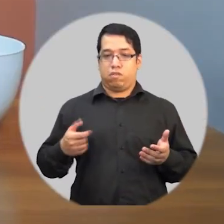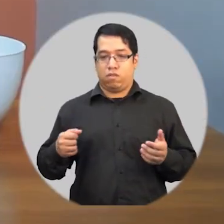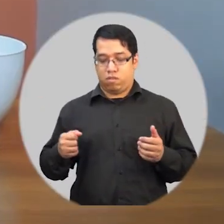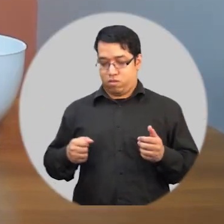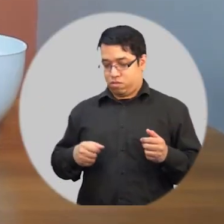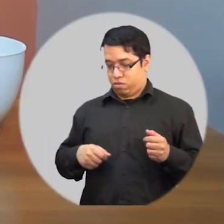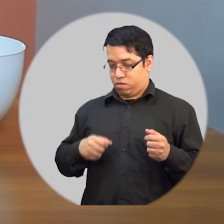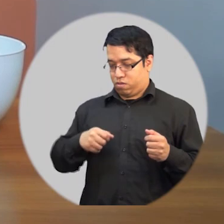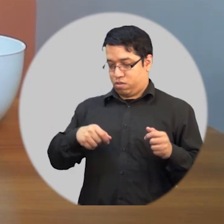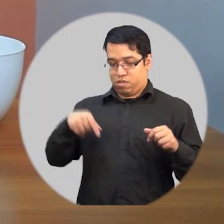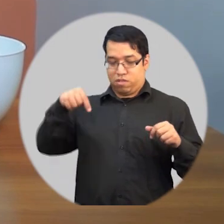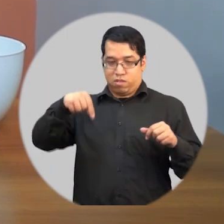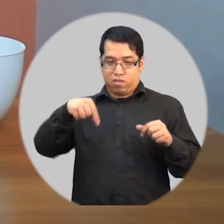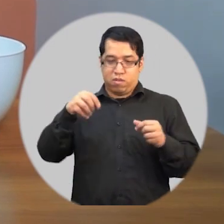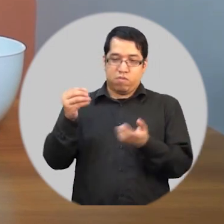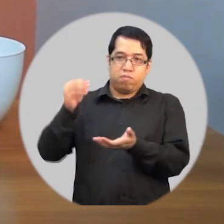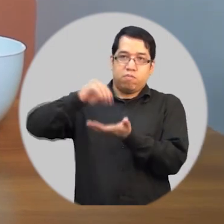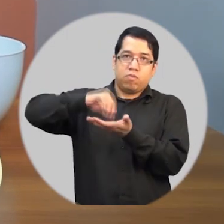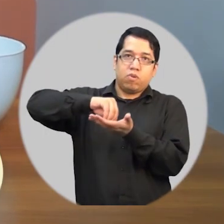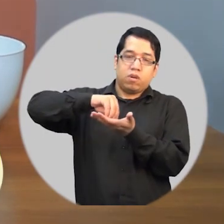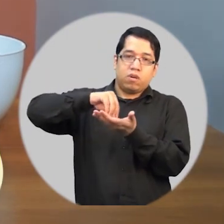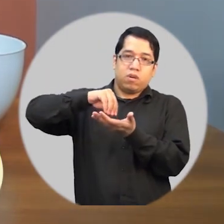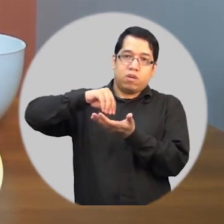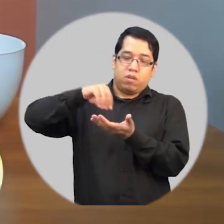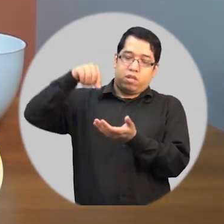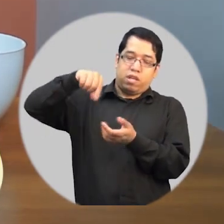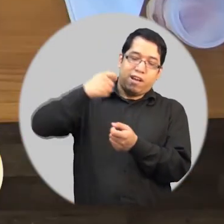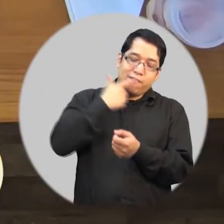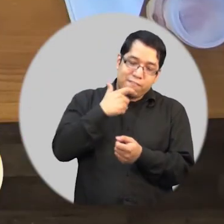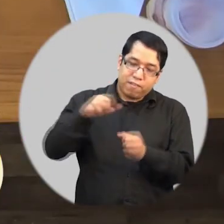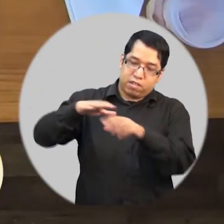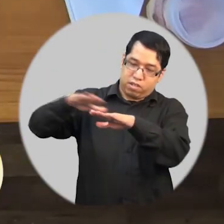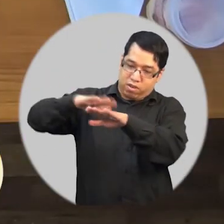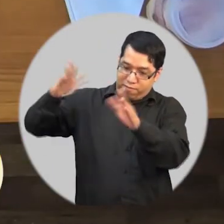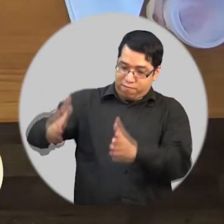Que coloreamos recién, vamos a ir cargando de a poco para decorar.